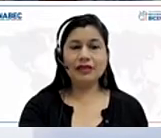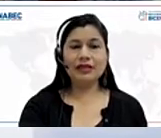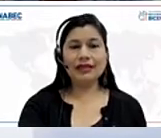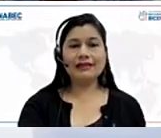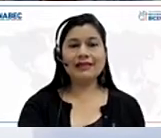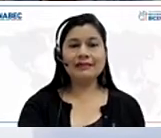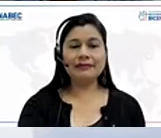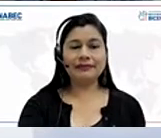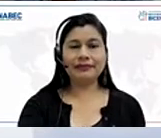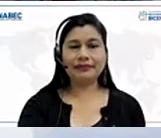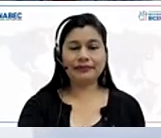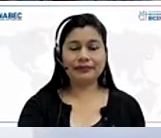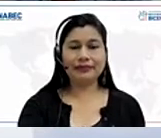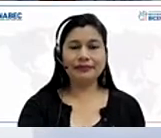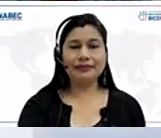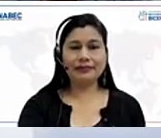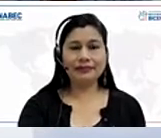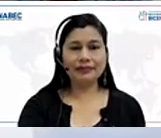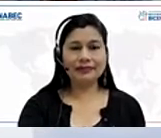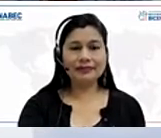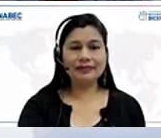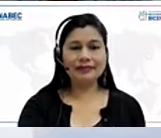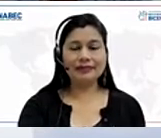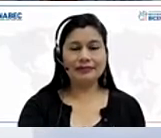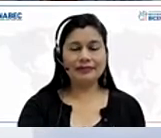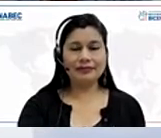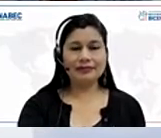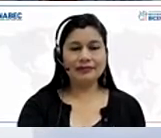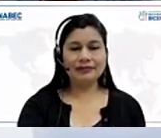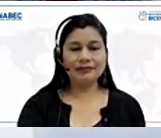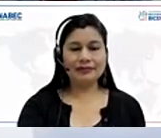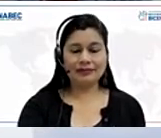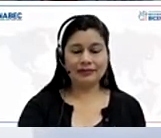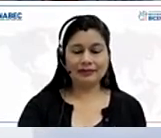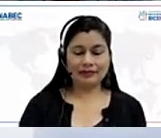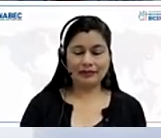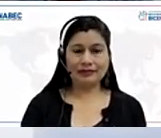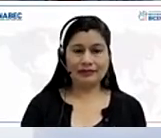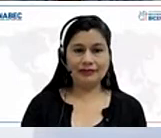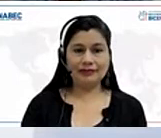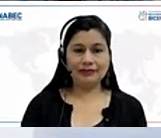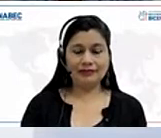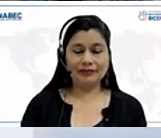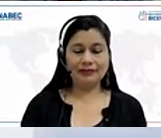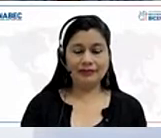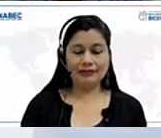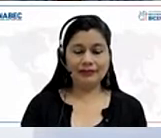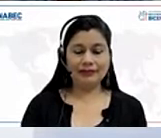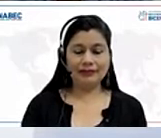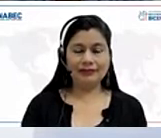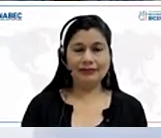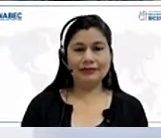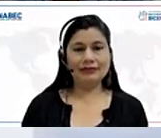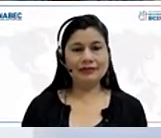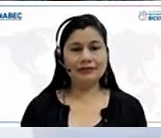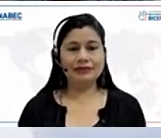profesional, ¿no? Pero bueno, para la embajada, ¿no? Como nosotros, siempre vemos bien